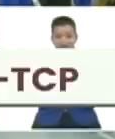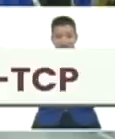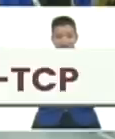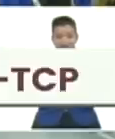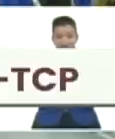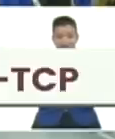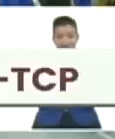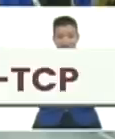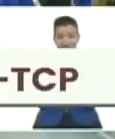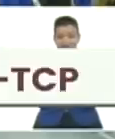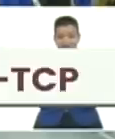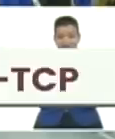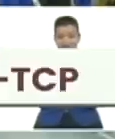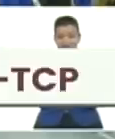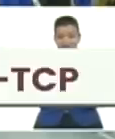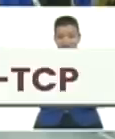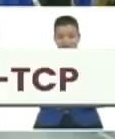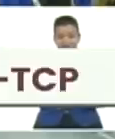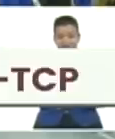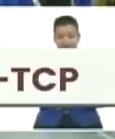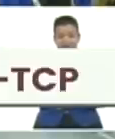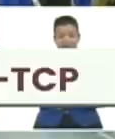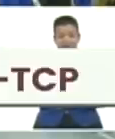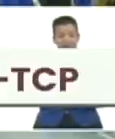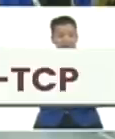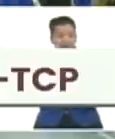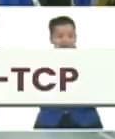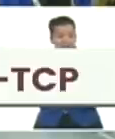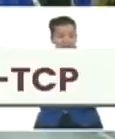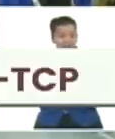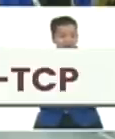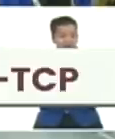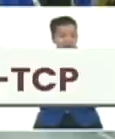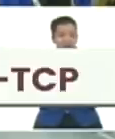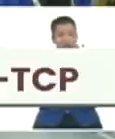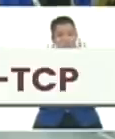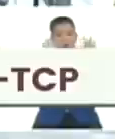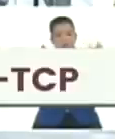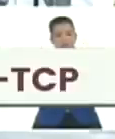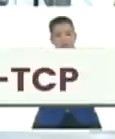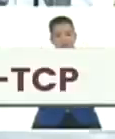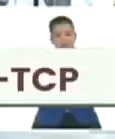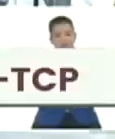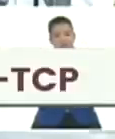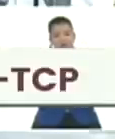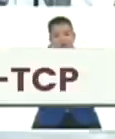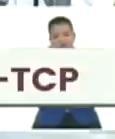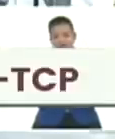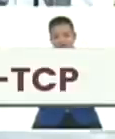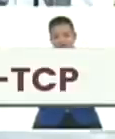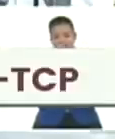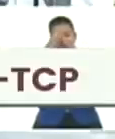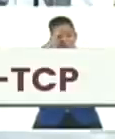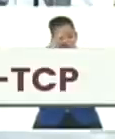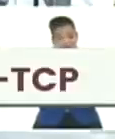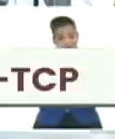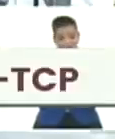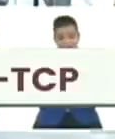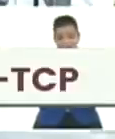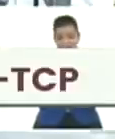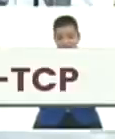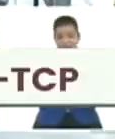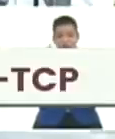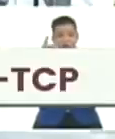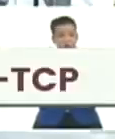La construcción de un mejor mundo, la traducción. Los líderes de México, Bolivia, Guatemala, Honduras y otros